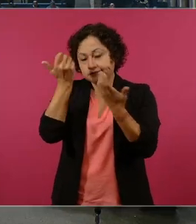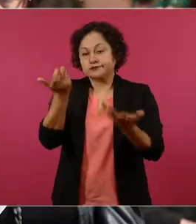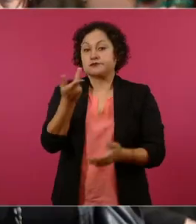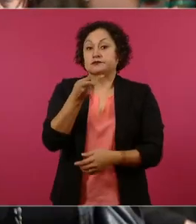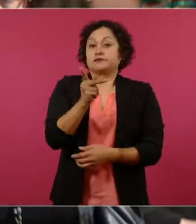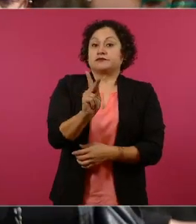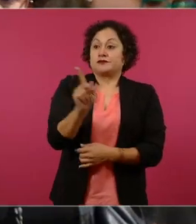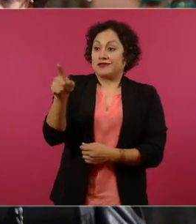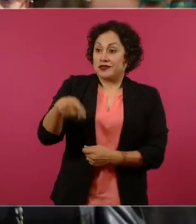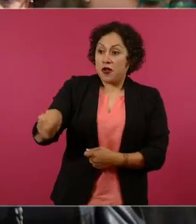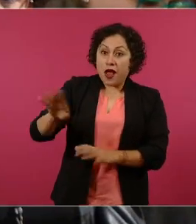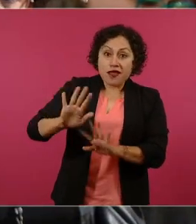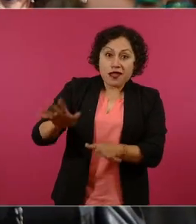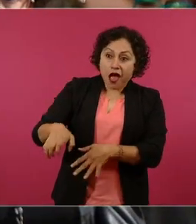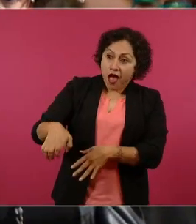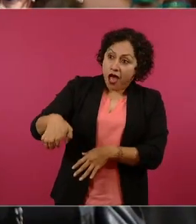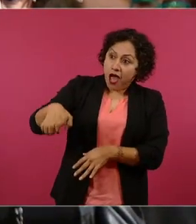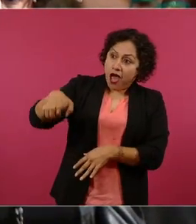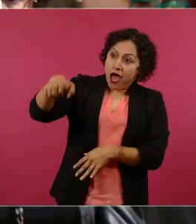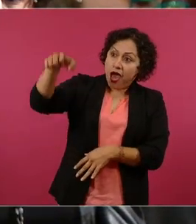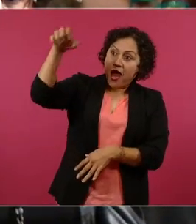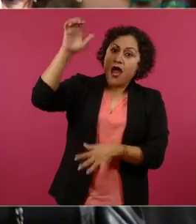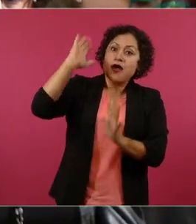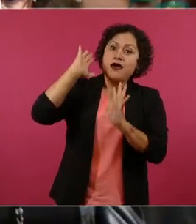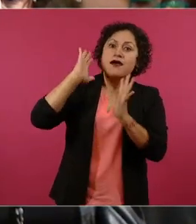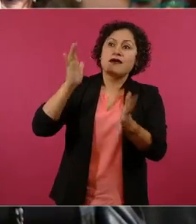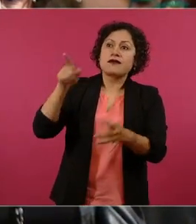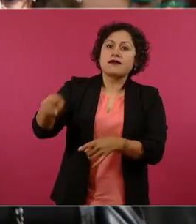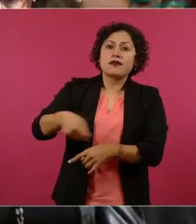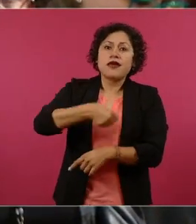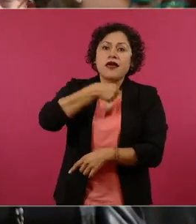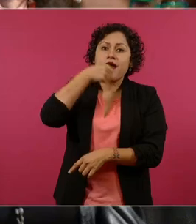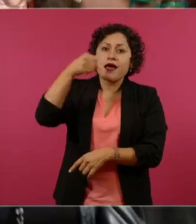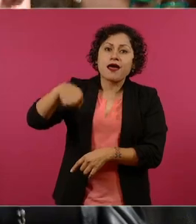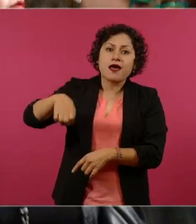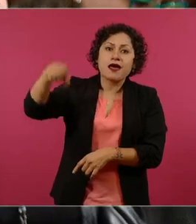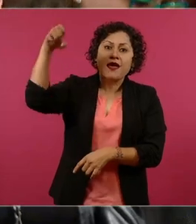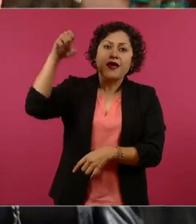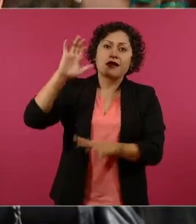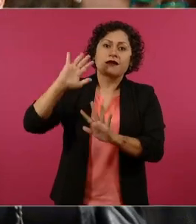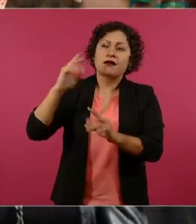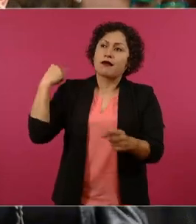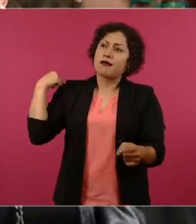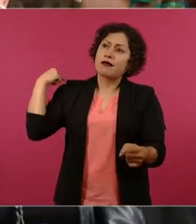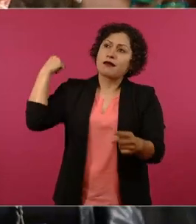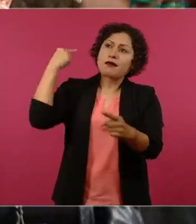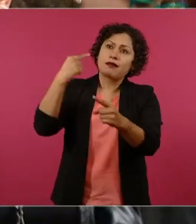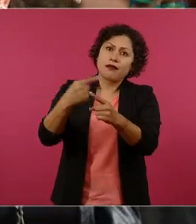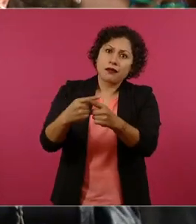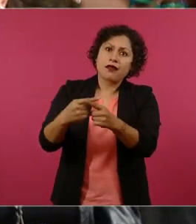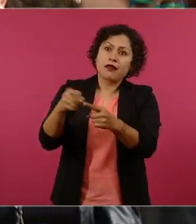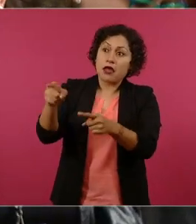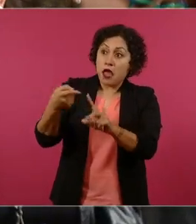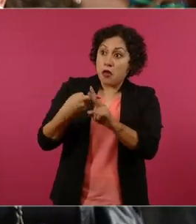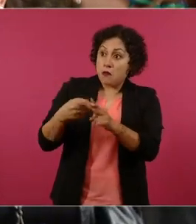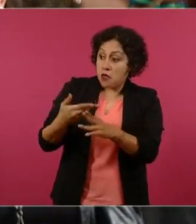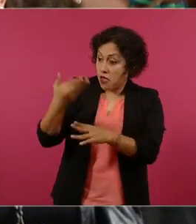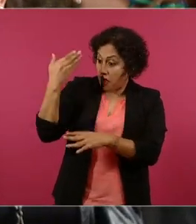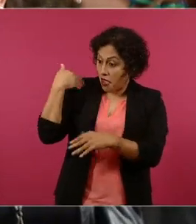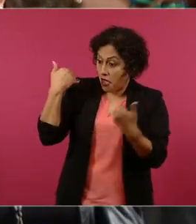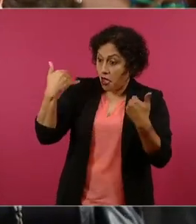les llegó la adultez son adultos mayores les llegó la adultez peleando por una causa Cuántos años